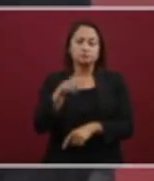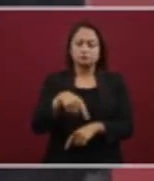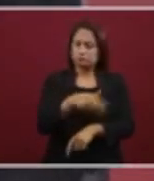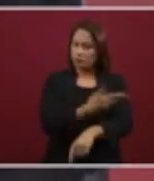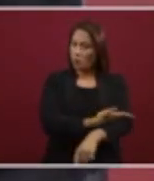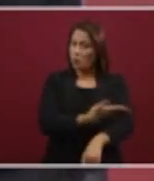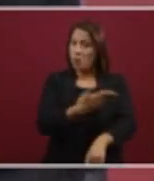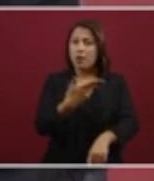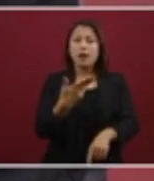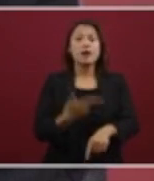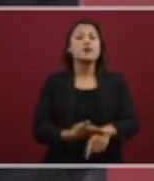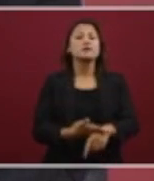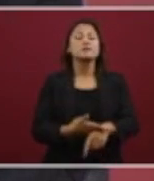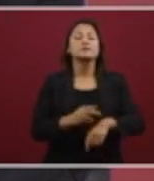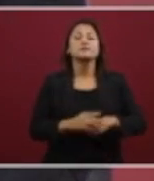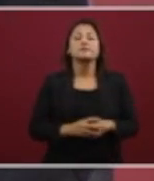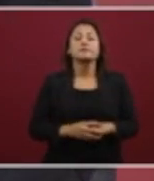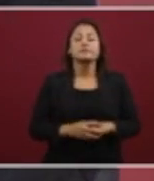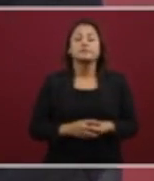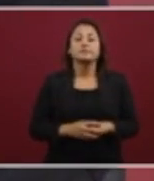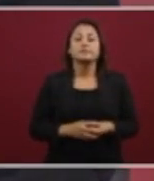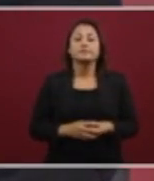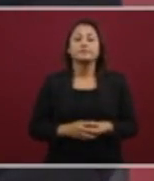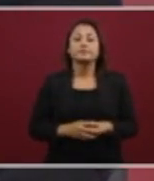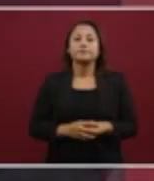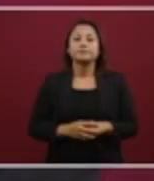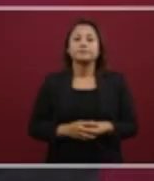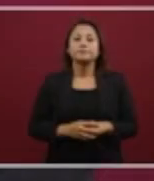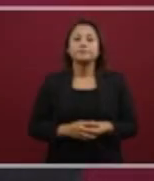honestos, ¿sí?